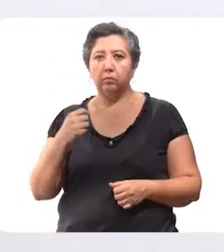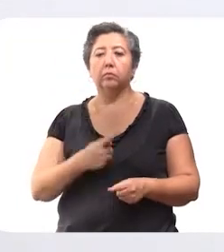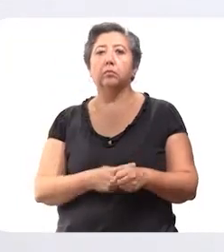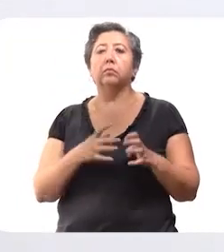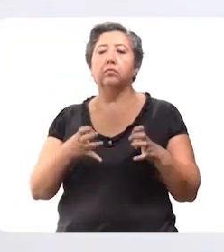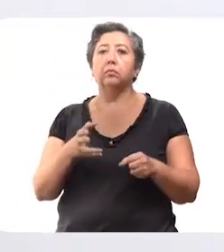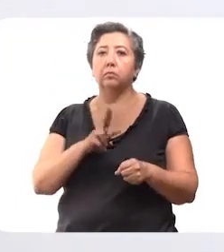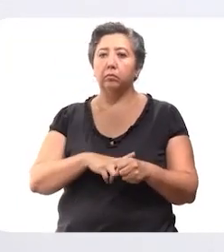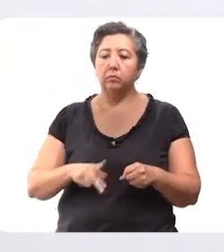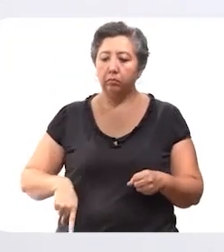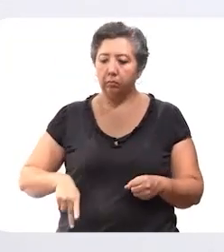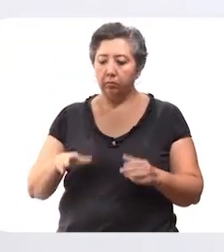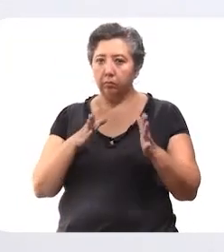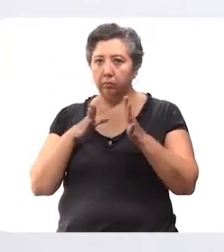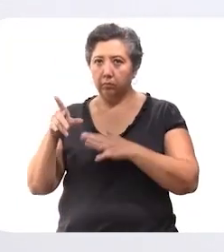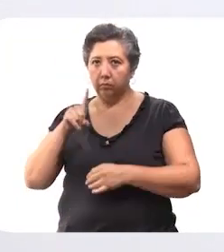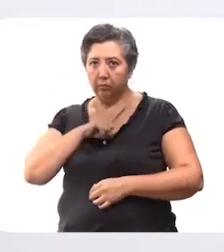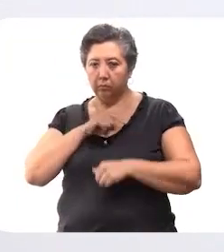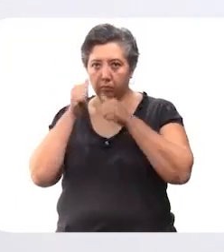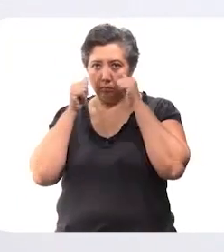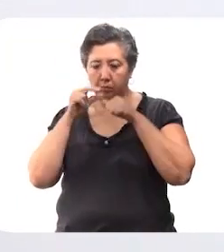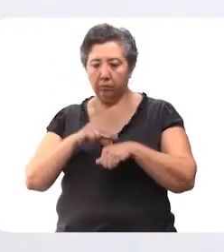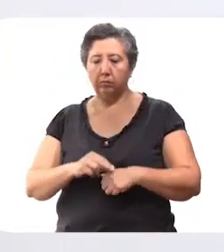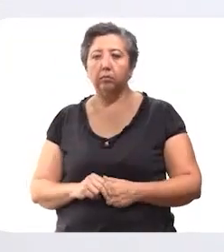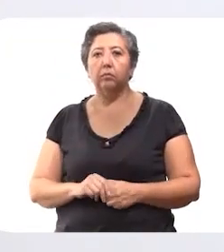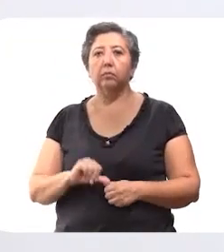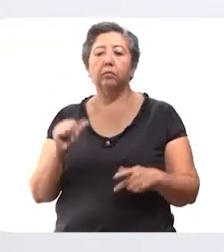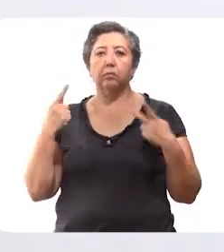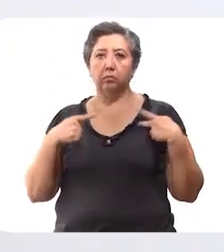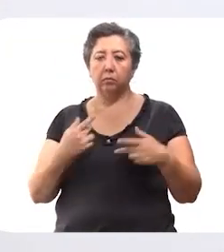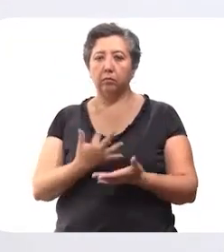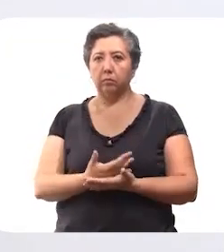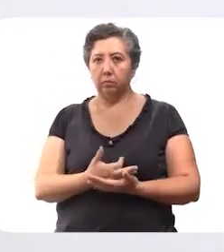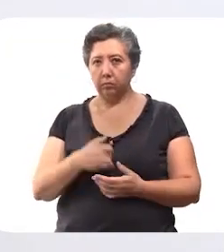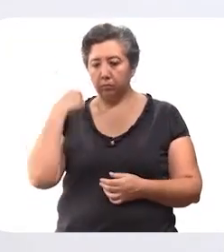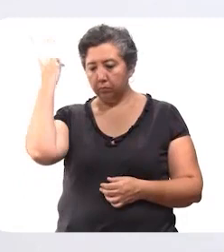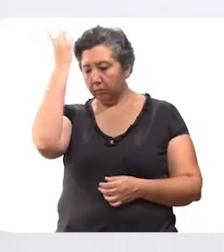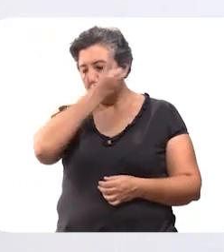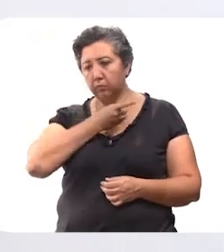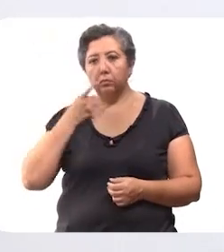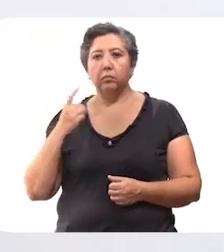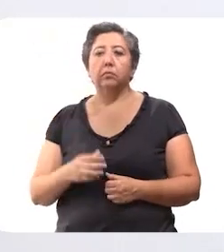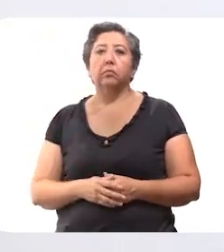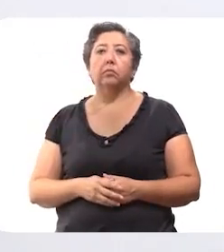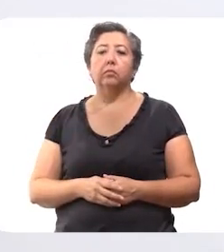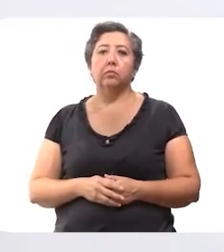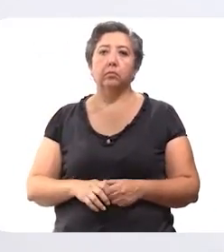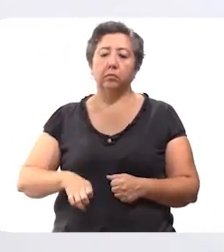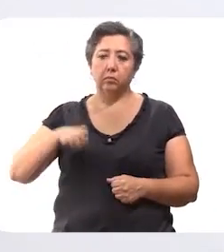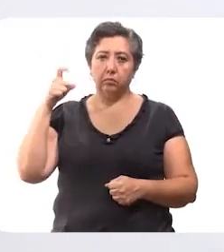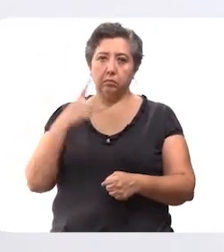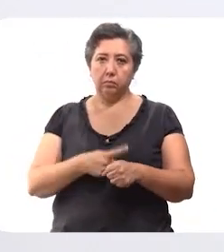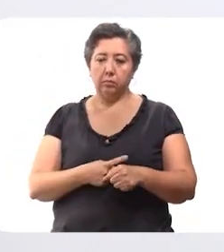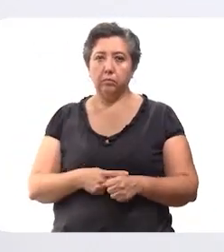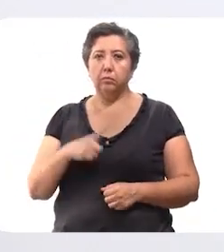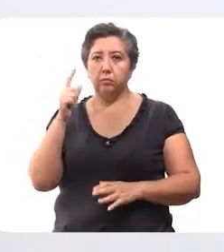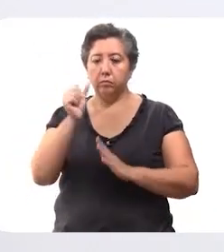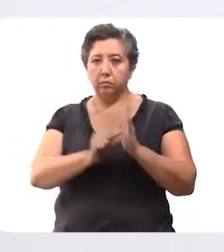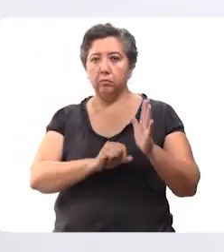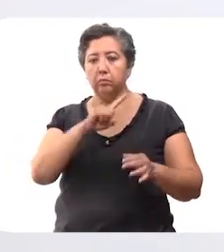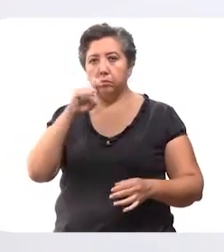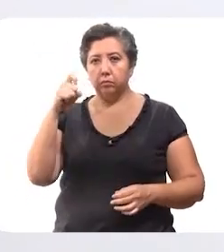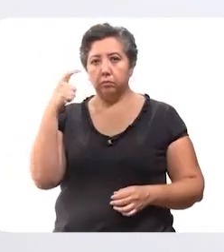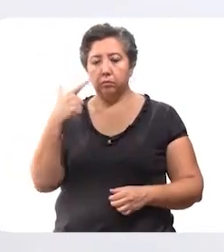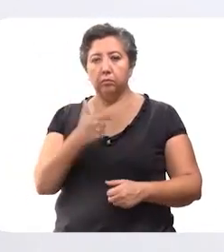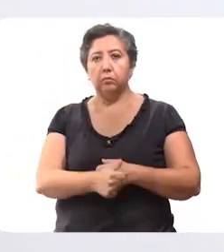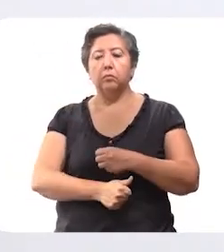casos positivos están en hospitales públicos y en aislamiento total. Hay otros pacientes a la espera de diagnóstico. El rango de edad de los casos es de 1